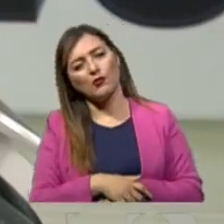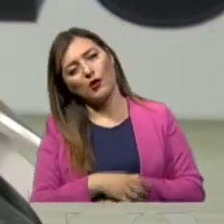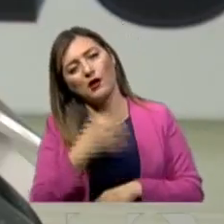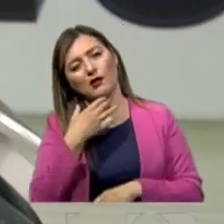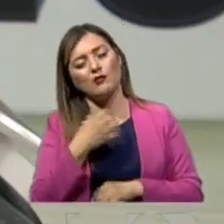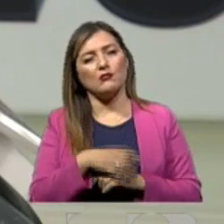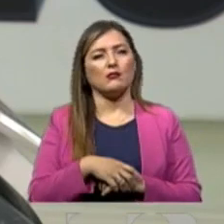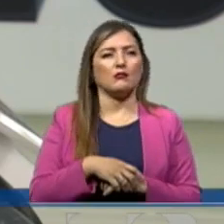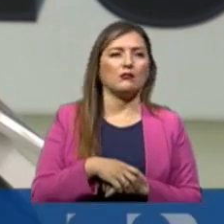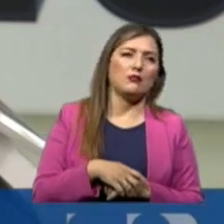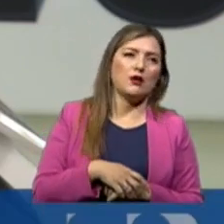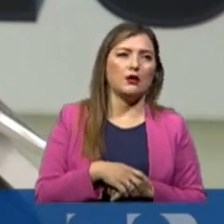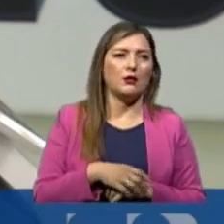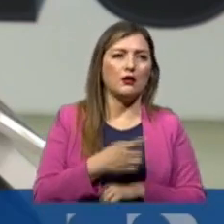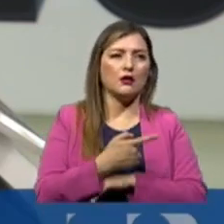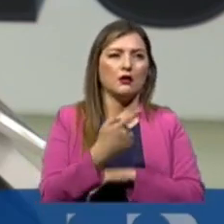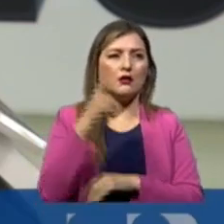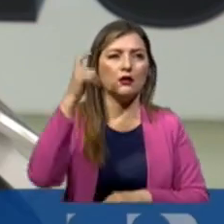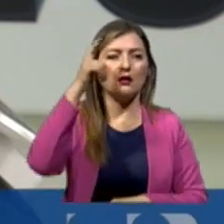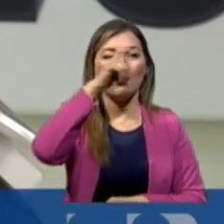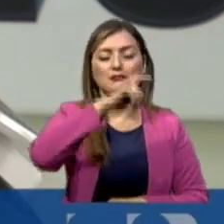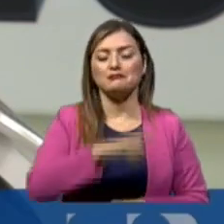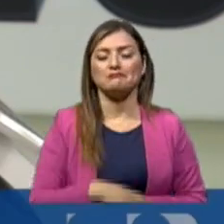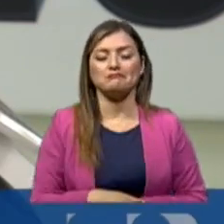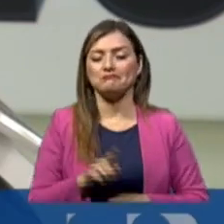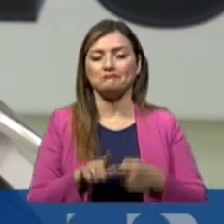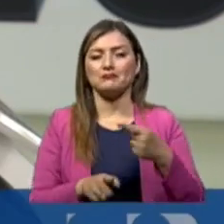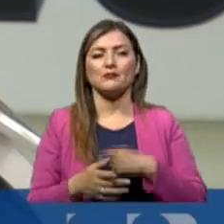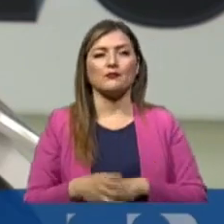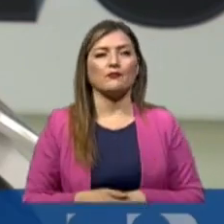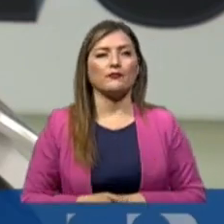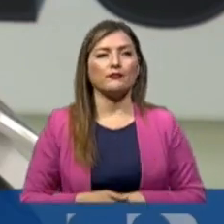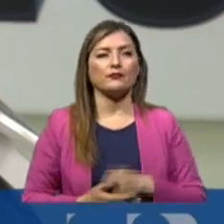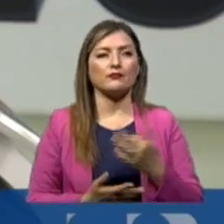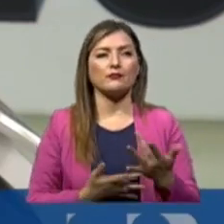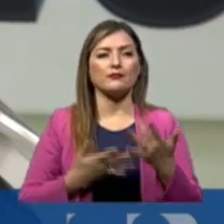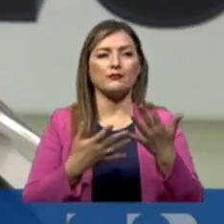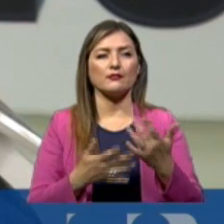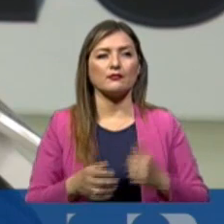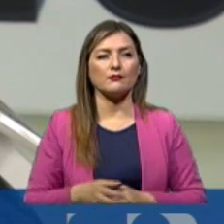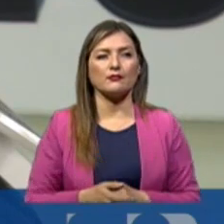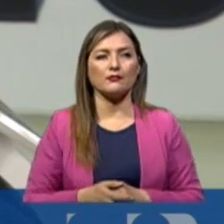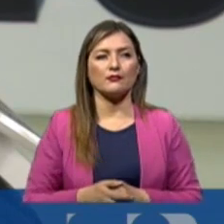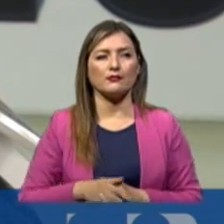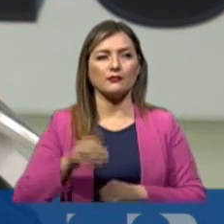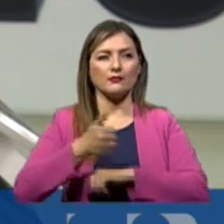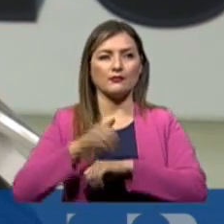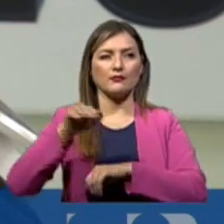una maratónica. En realidad, cada día que pasa, estamos a esperas de una esperanza, de